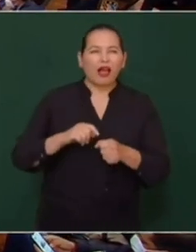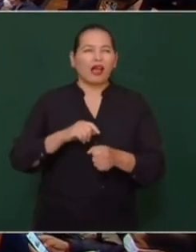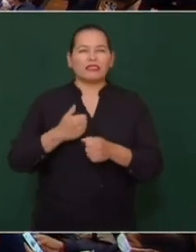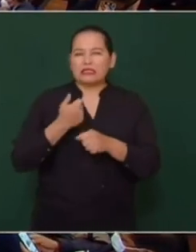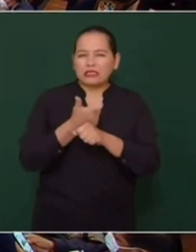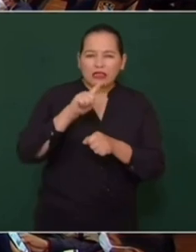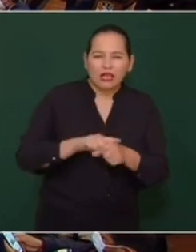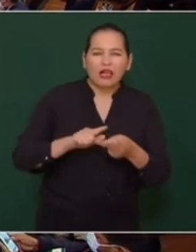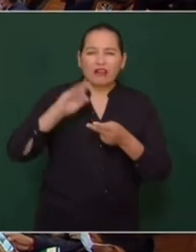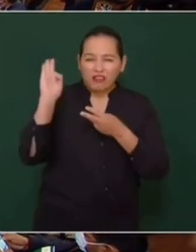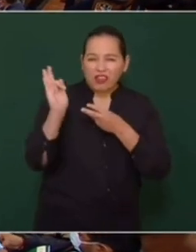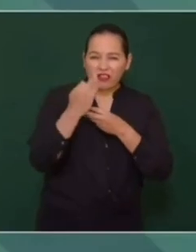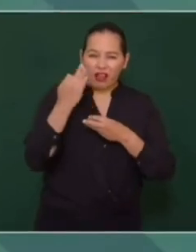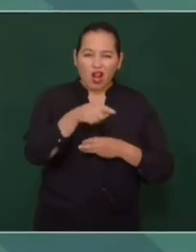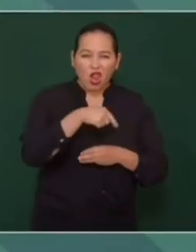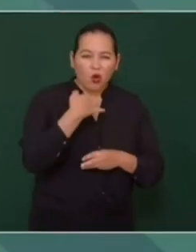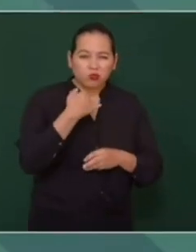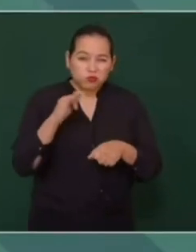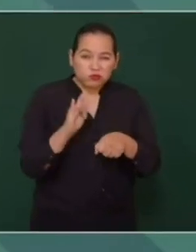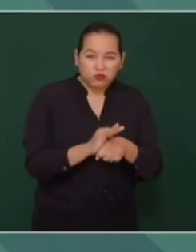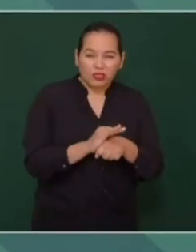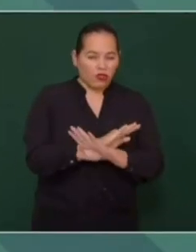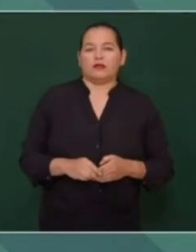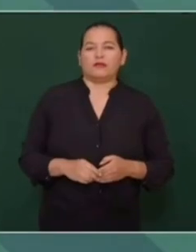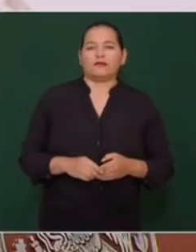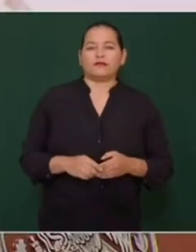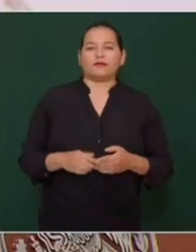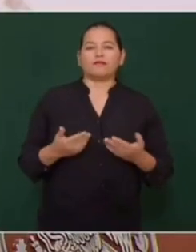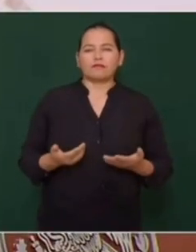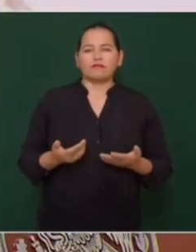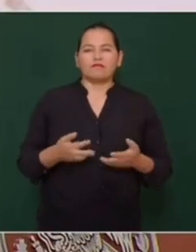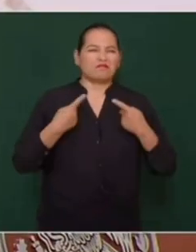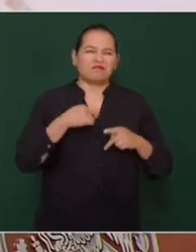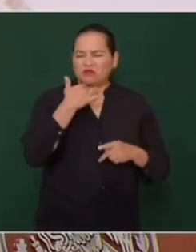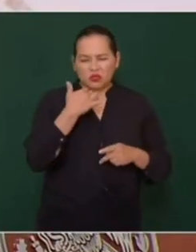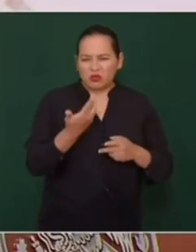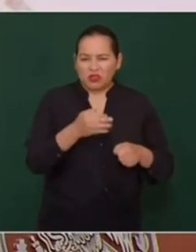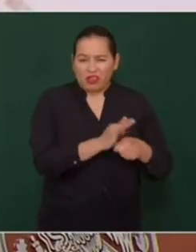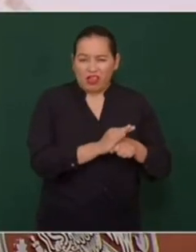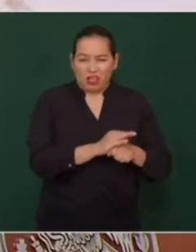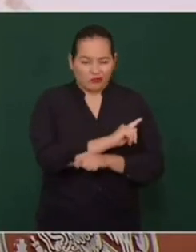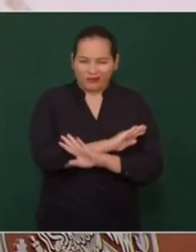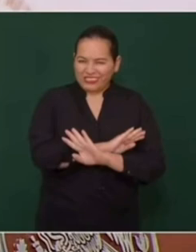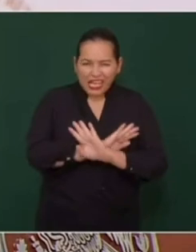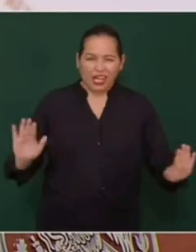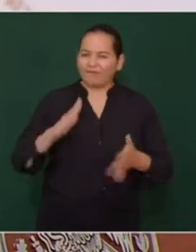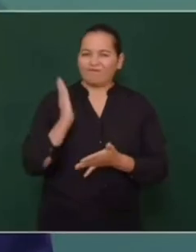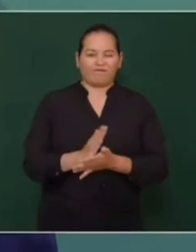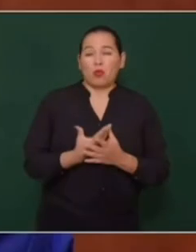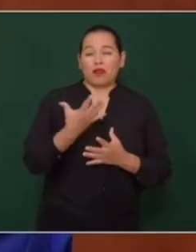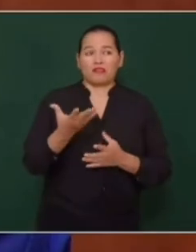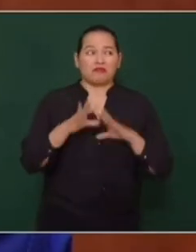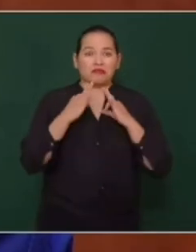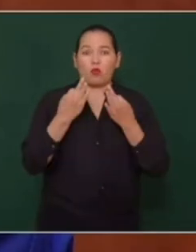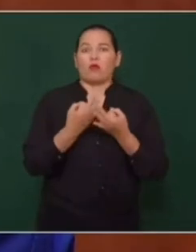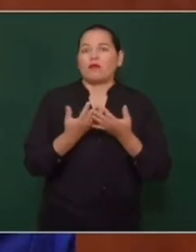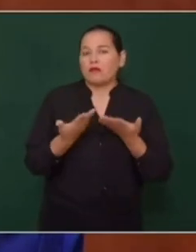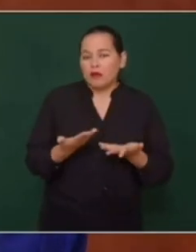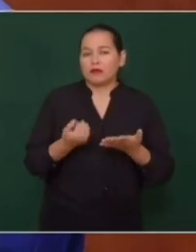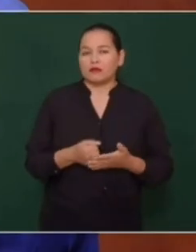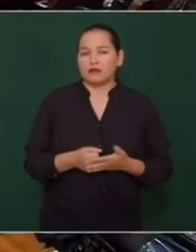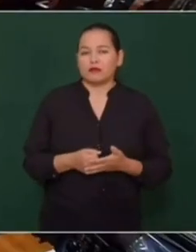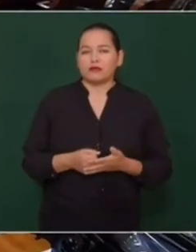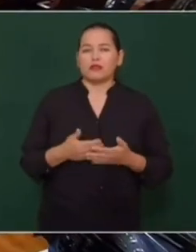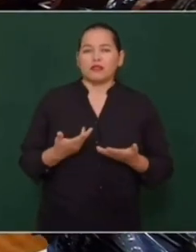autoridades federales protegían a huachicoleros y a corruptos en general. Eso ya no sucede. Es también